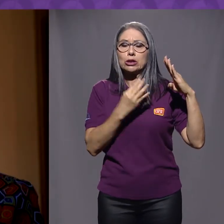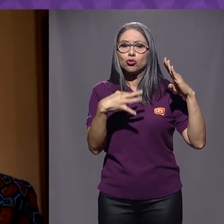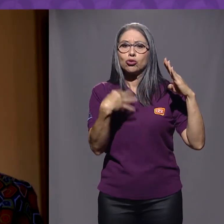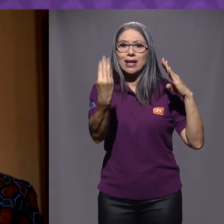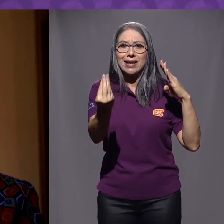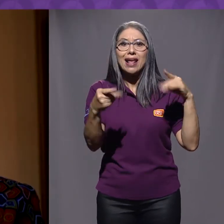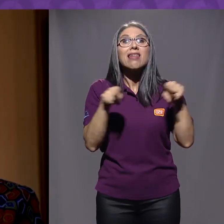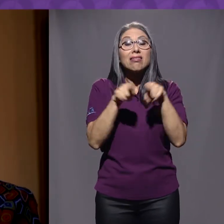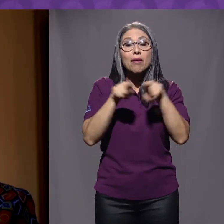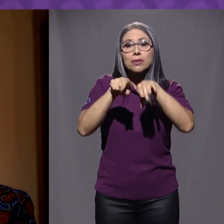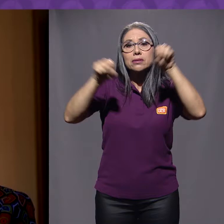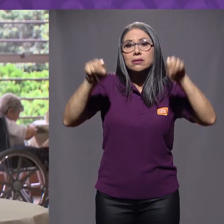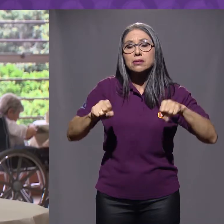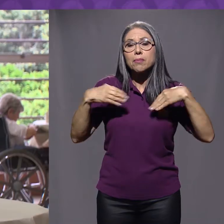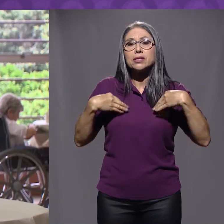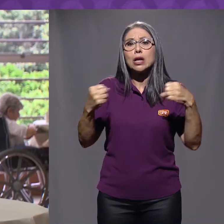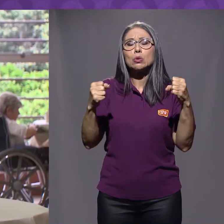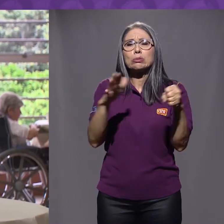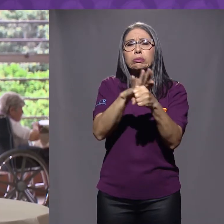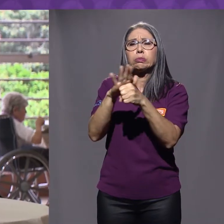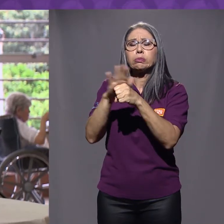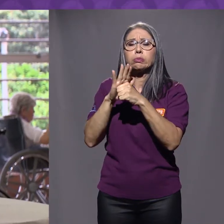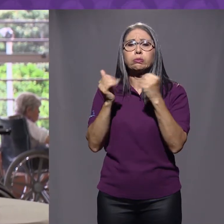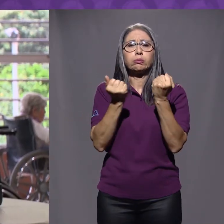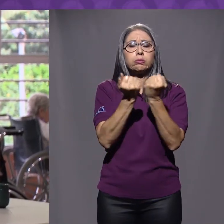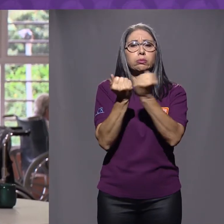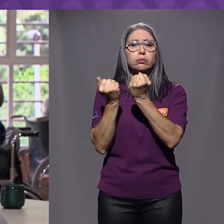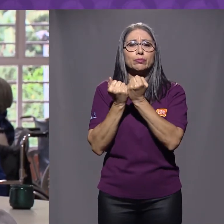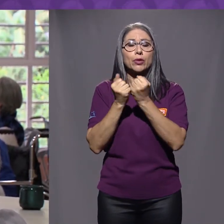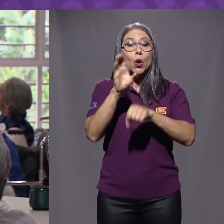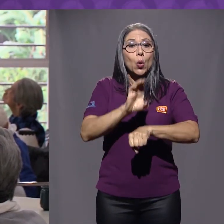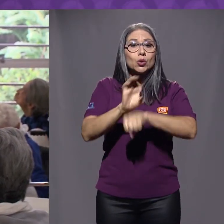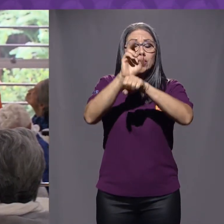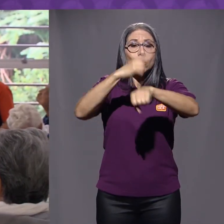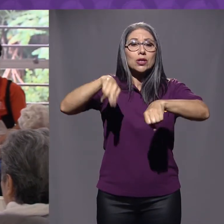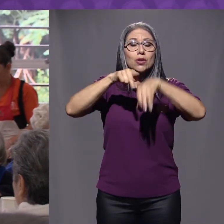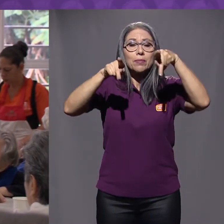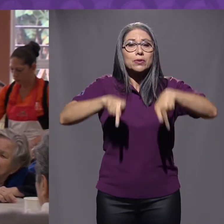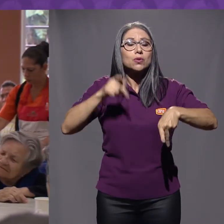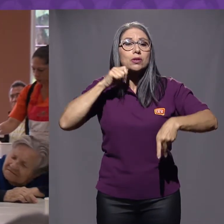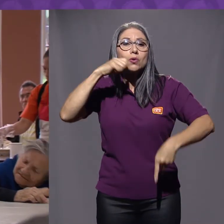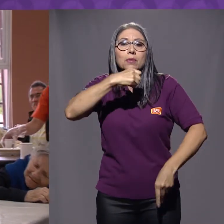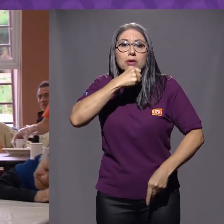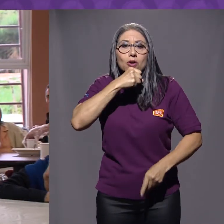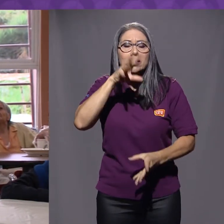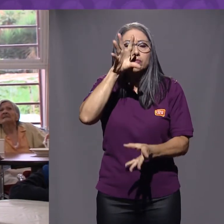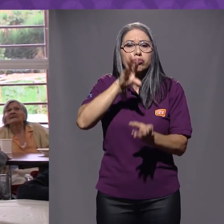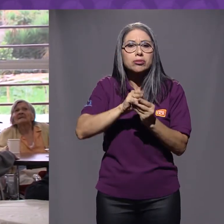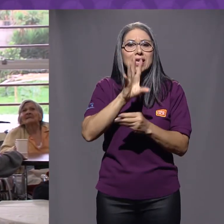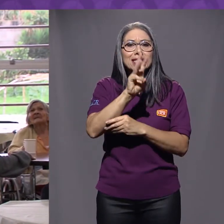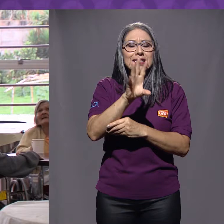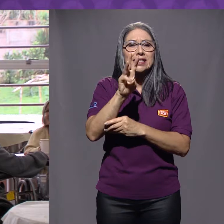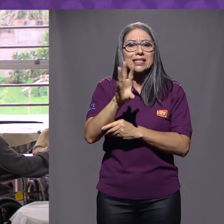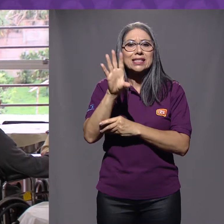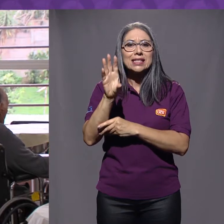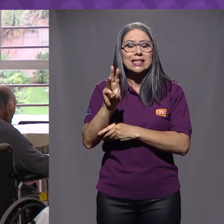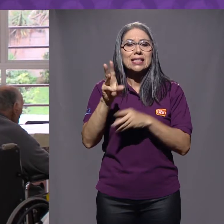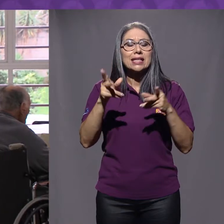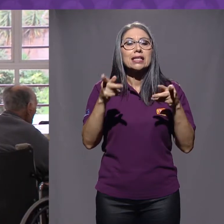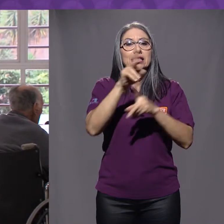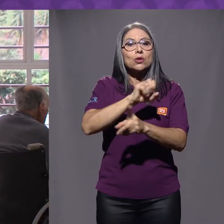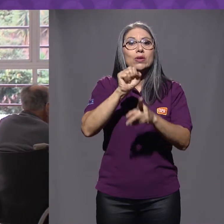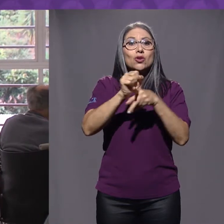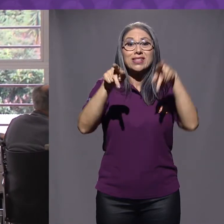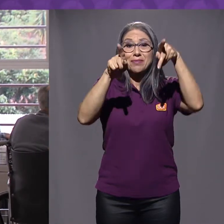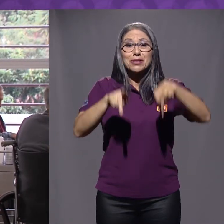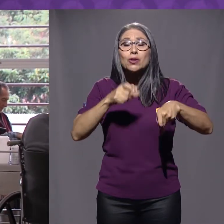sistema de salud. El Consejo Nacional de las Personas Adultas Mayores registró 666 casos de abandono de